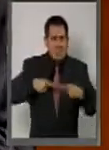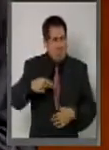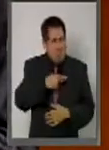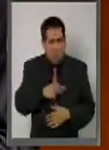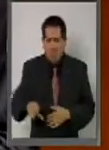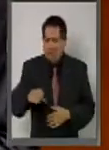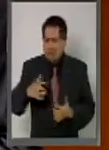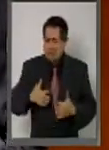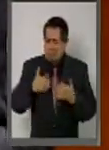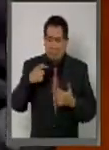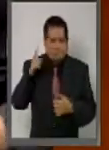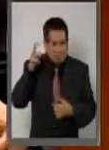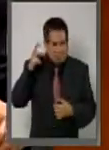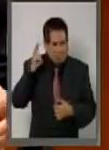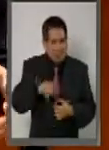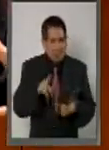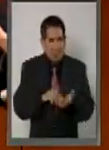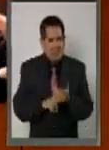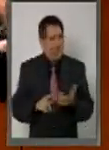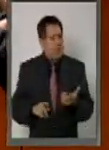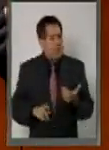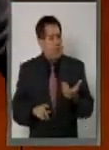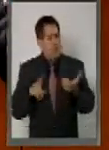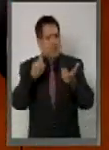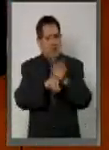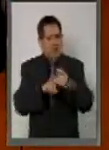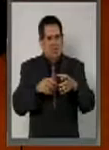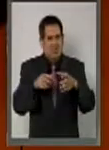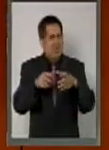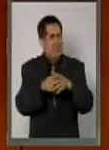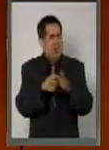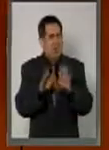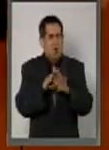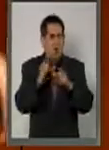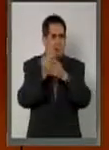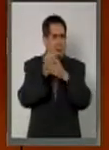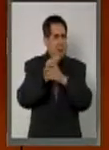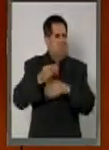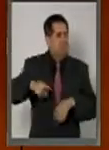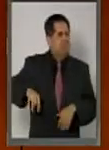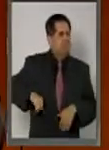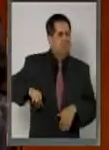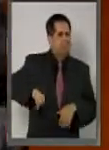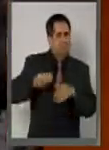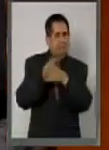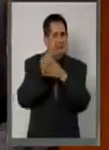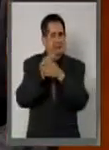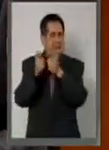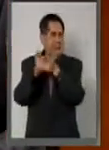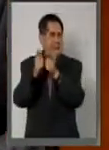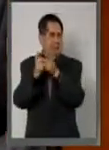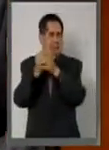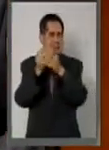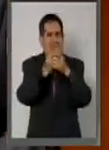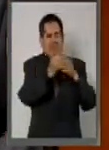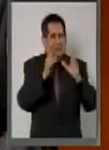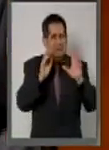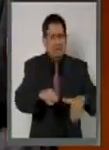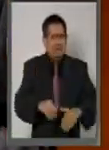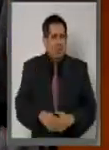envilecida, y un enriquecimiento que está vinculado a los grandes intereses, a estos intereses